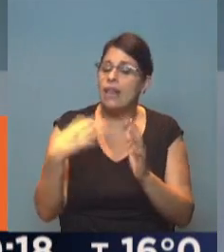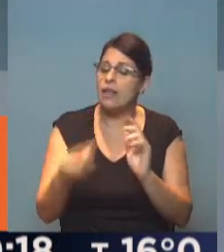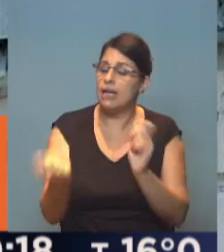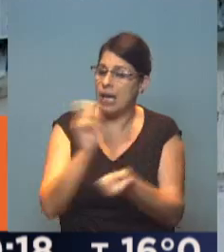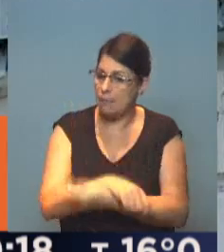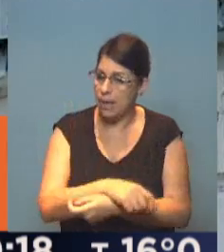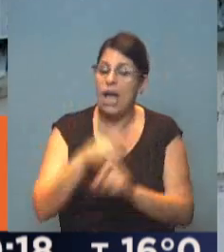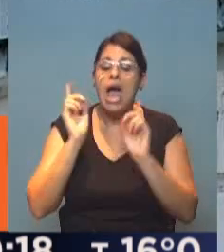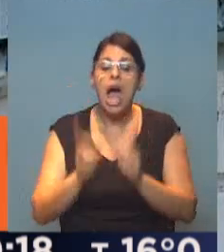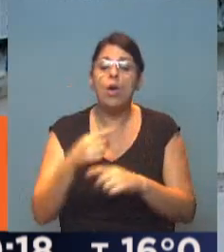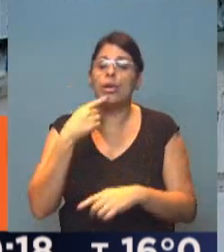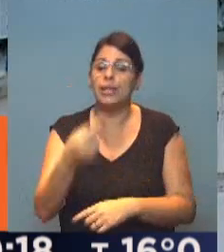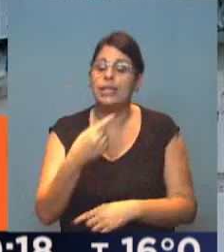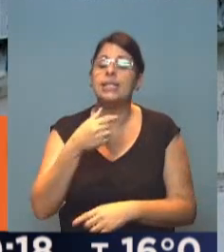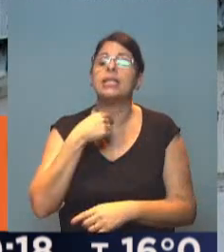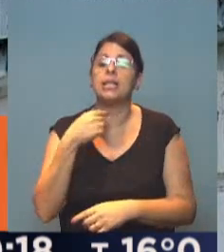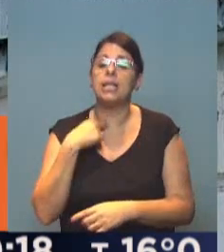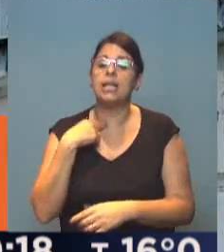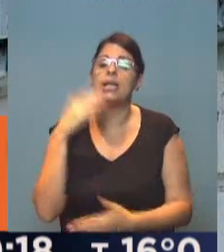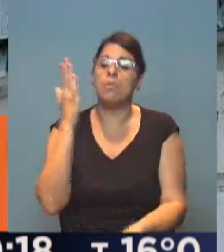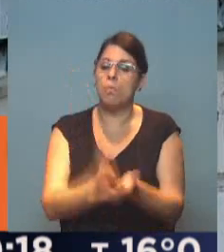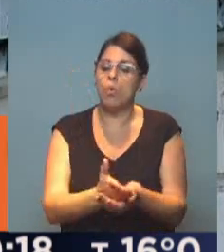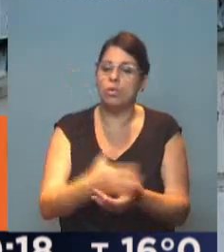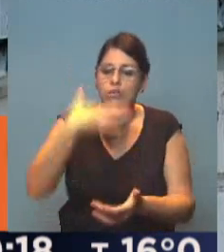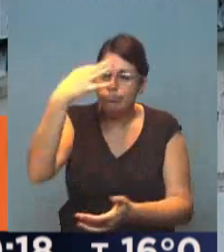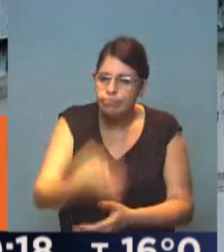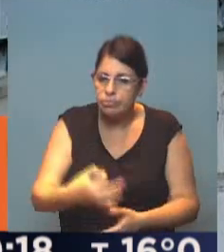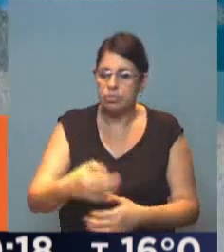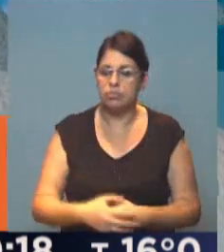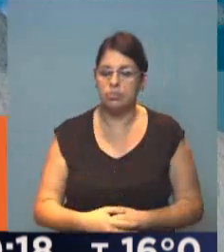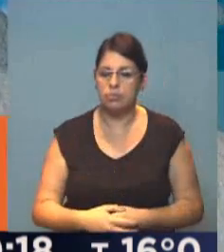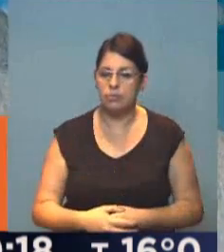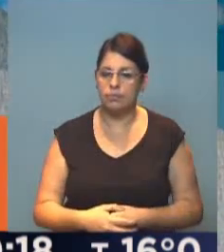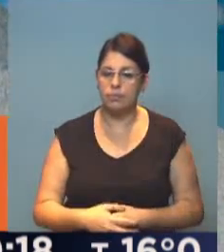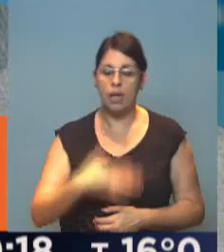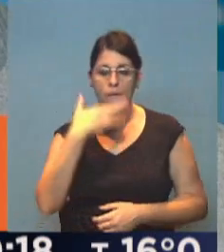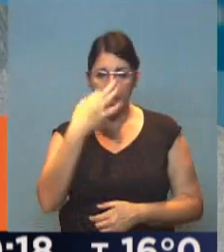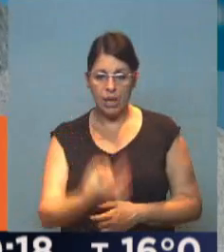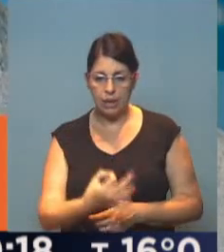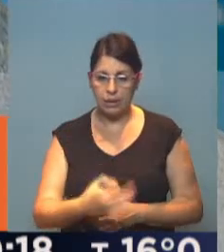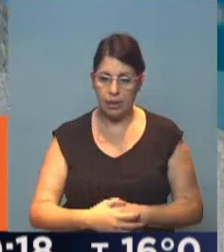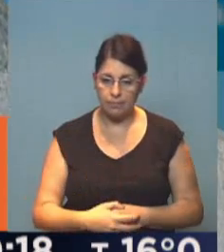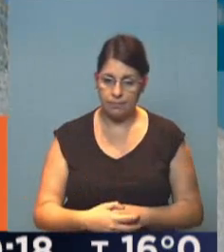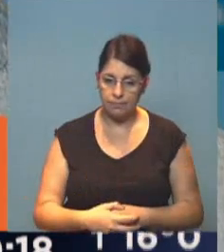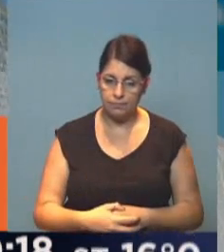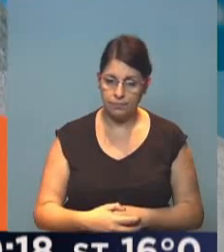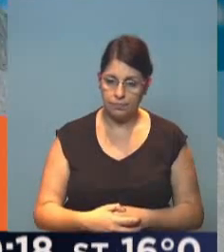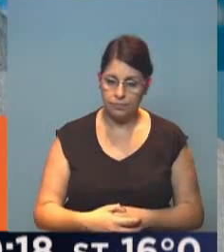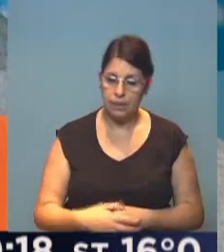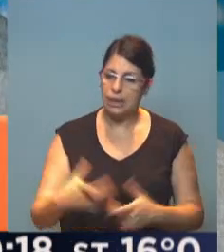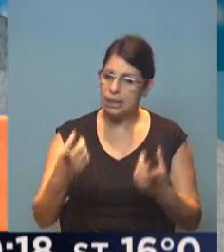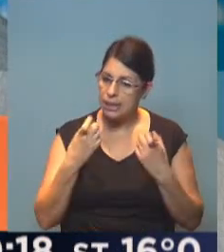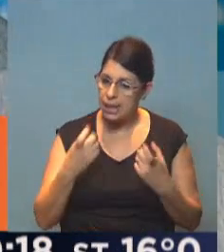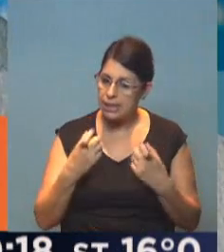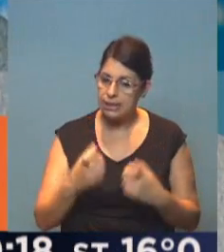aunque se admitió que se busca darle a las penas cumplimiento efectivo. Es verdad que hace falta,